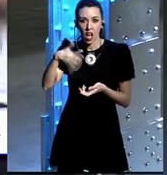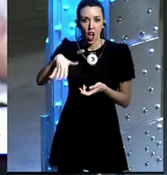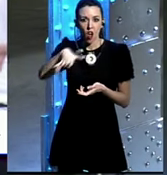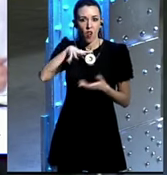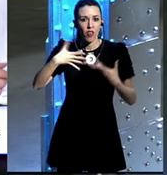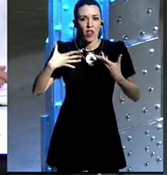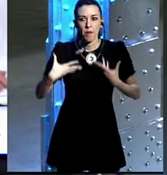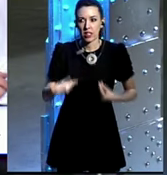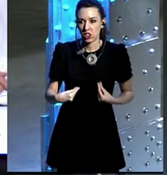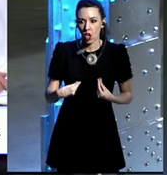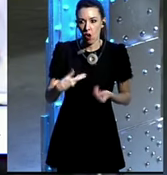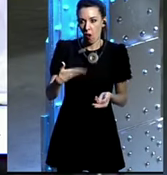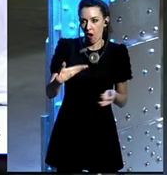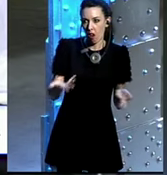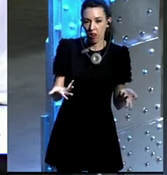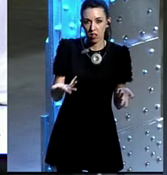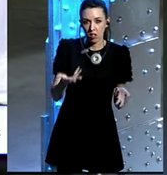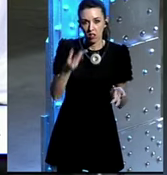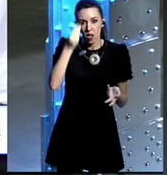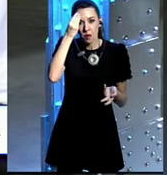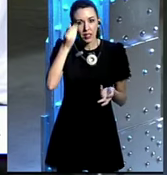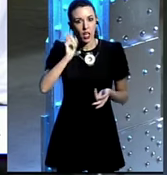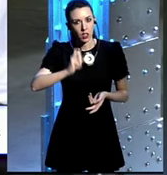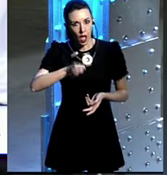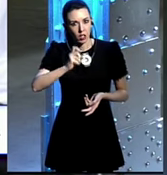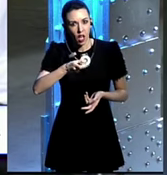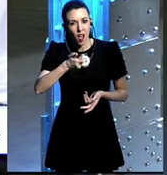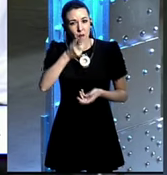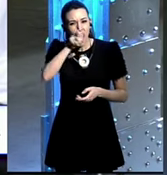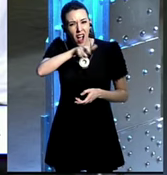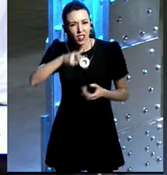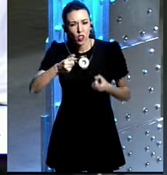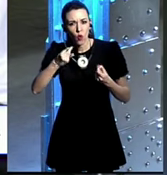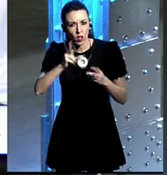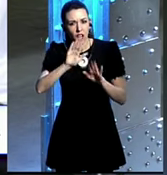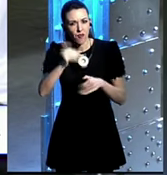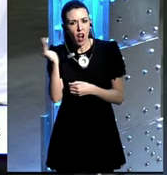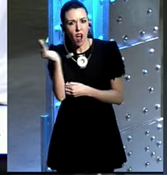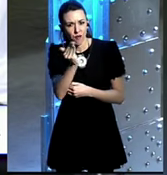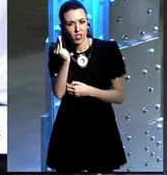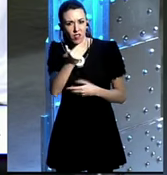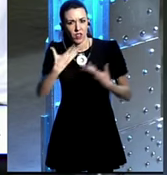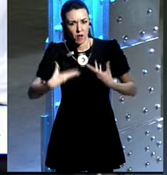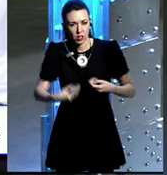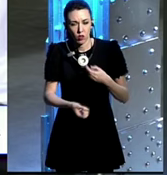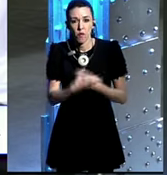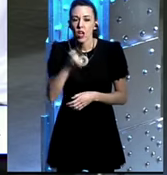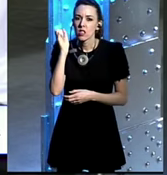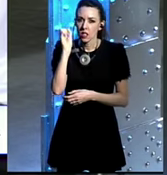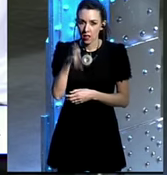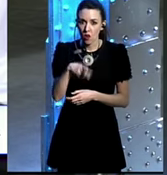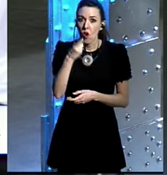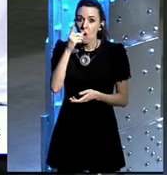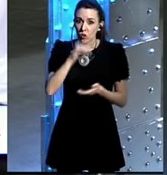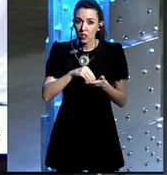de la depresión. La gente no entiende cuán a menudo ocurre y cuánta gente se ve afectada por ella. Y tienes toda la razón. Por un lado,